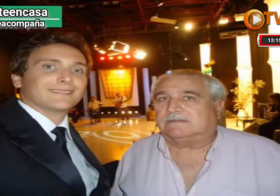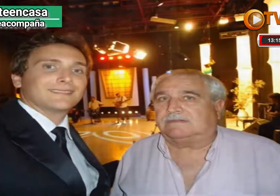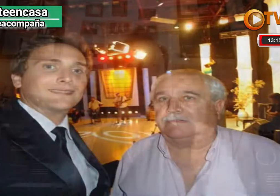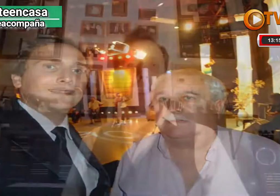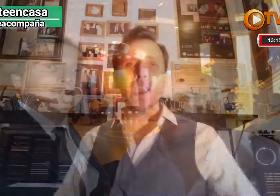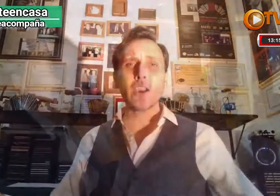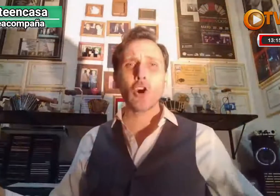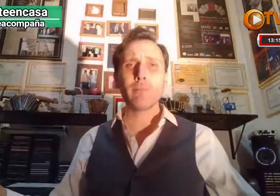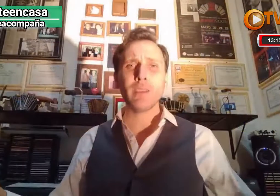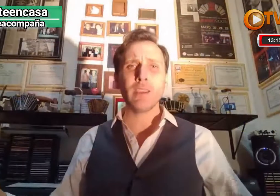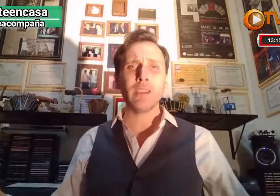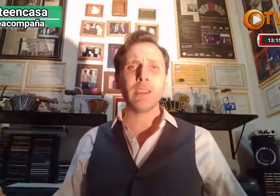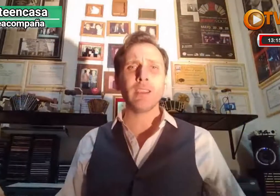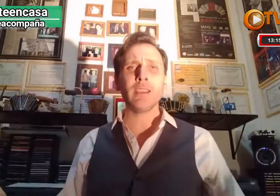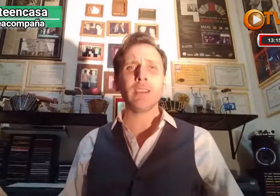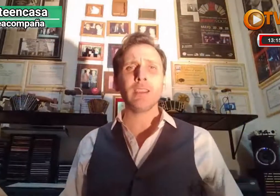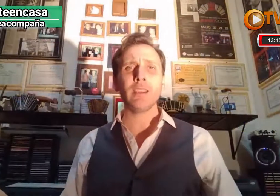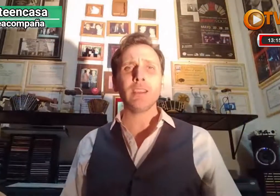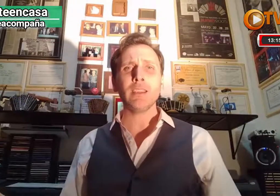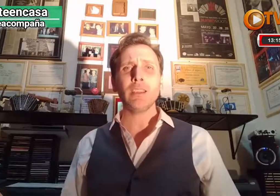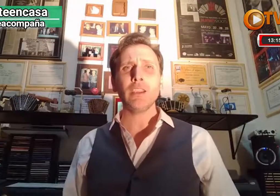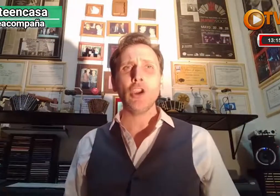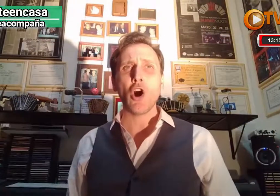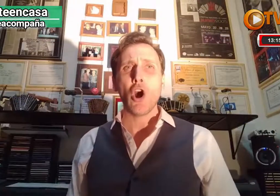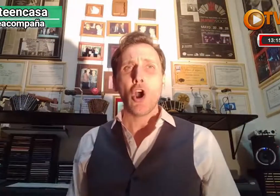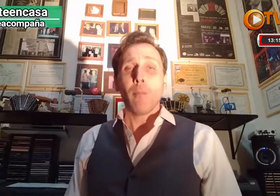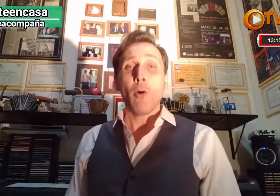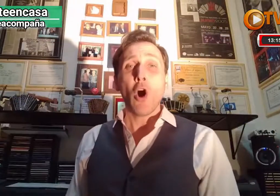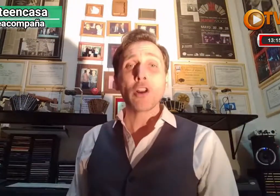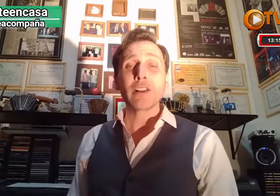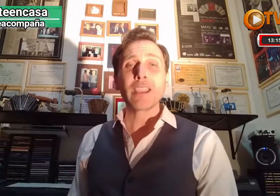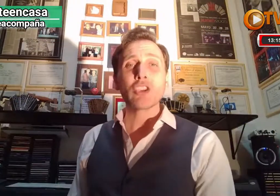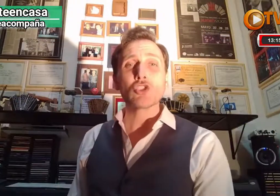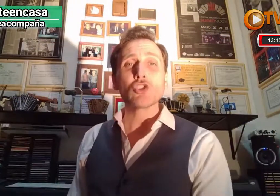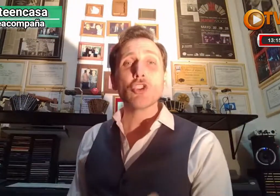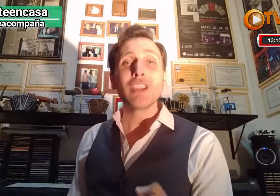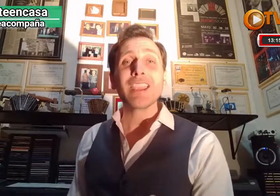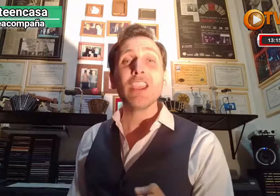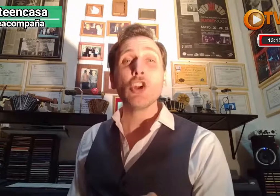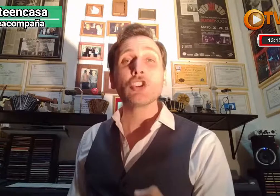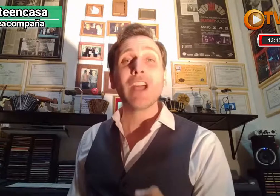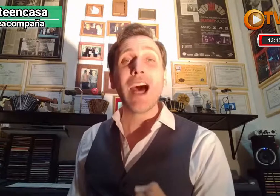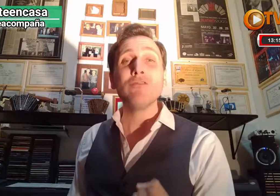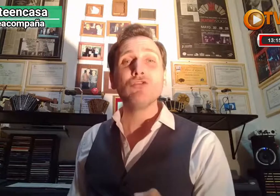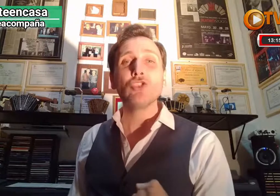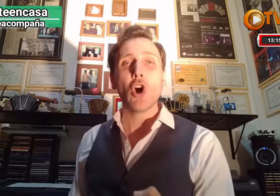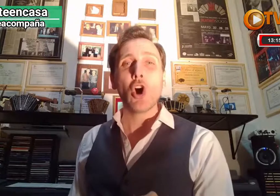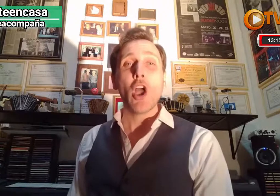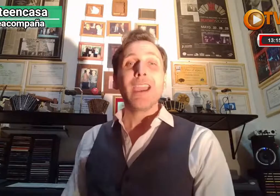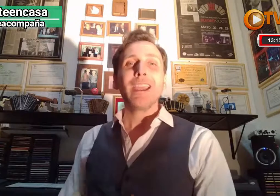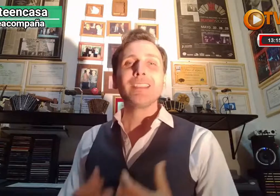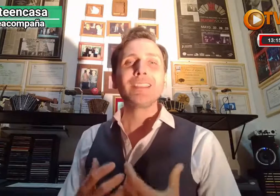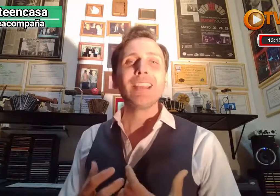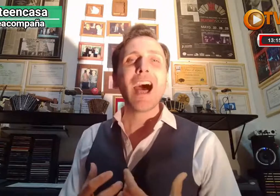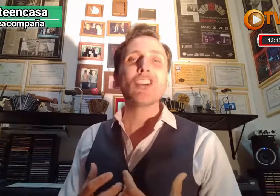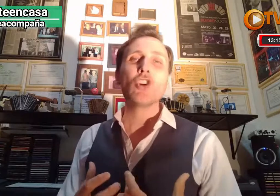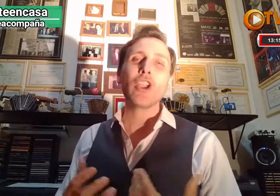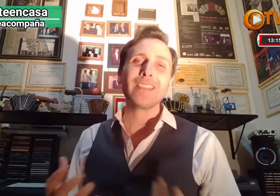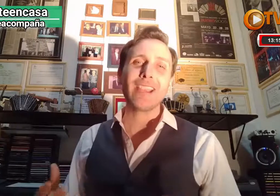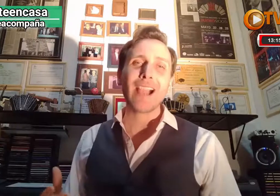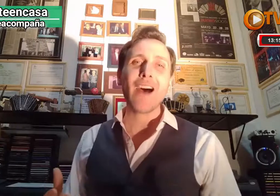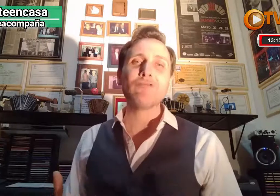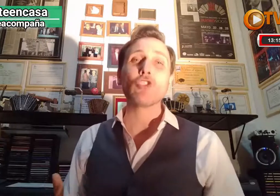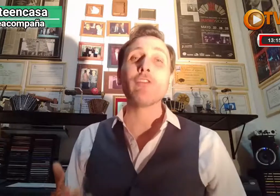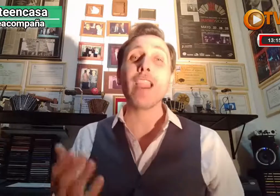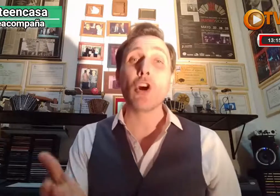corazón. Viejo mío, porque yo te quiero tanto, este tango